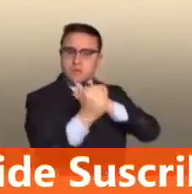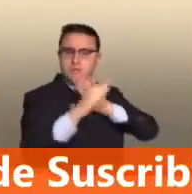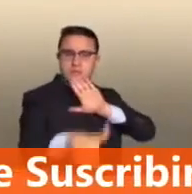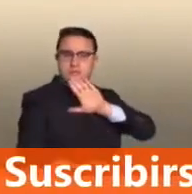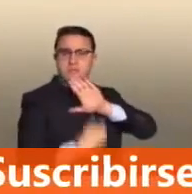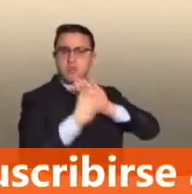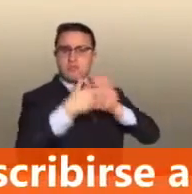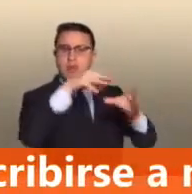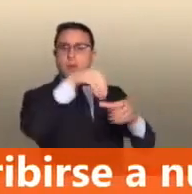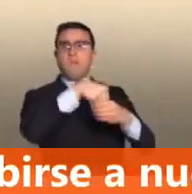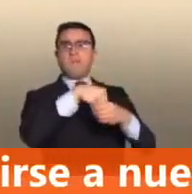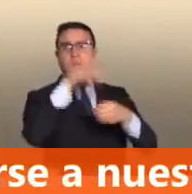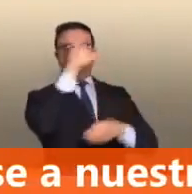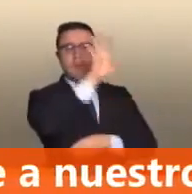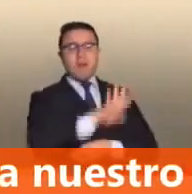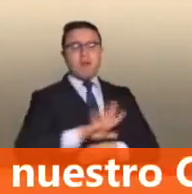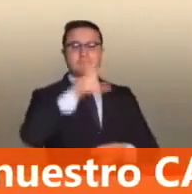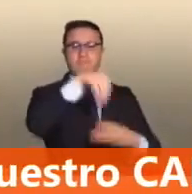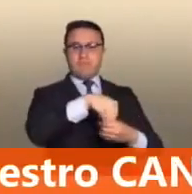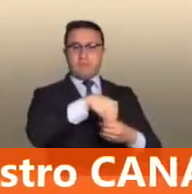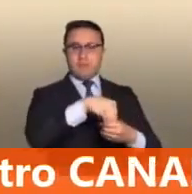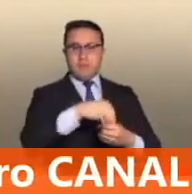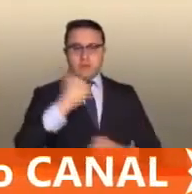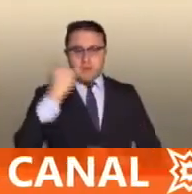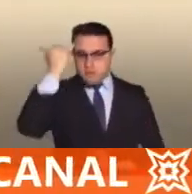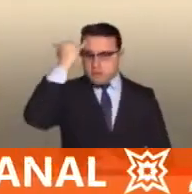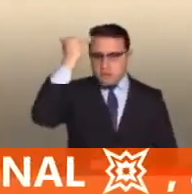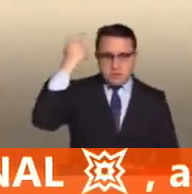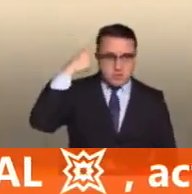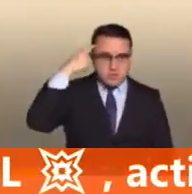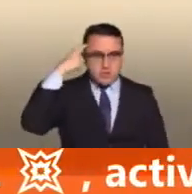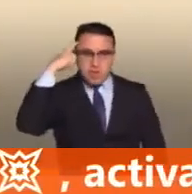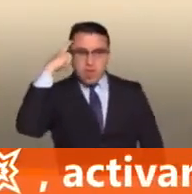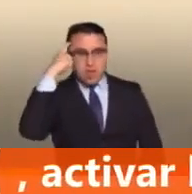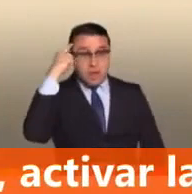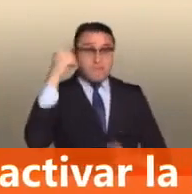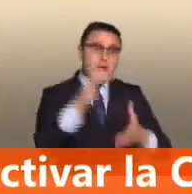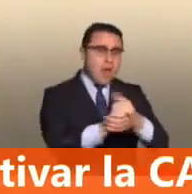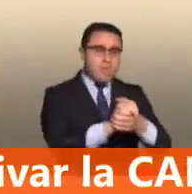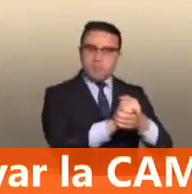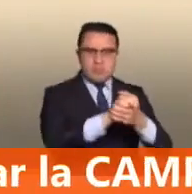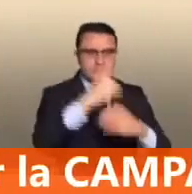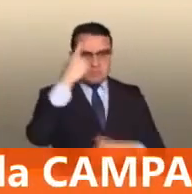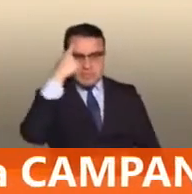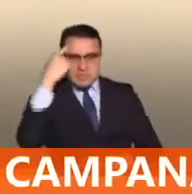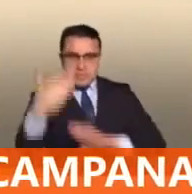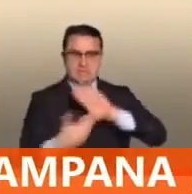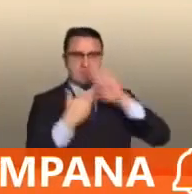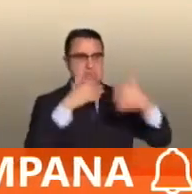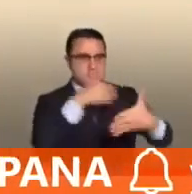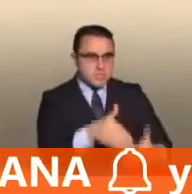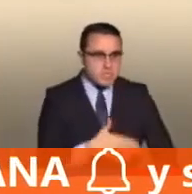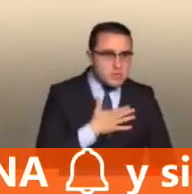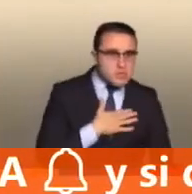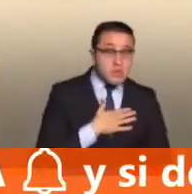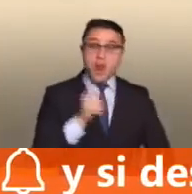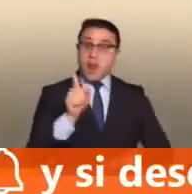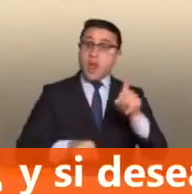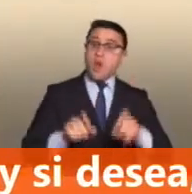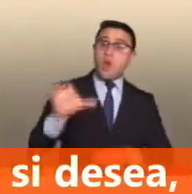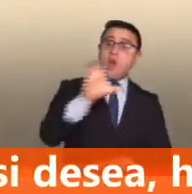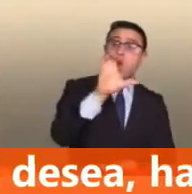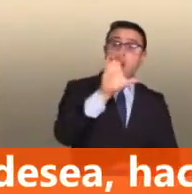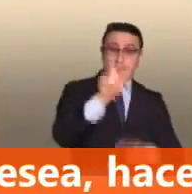ideología construida sobre la base de pensarnos como enemigos, de que una parte de los